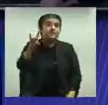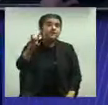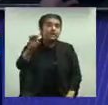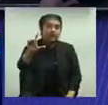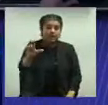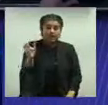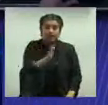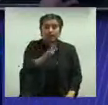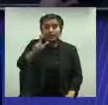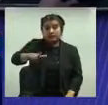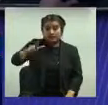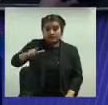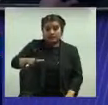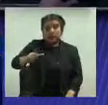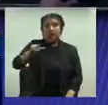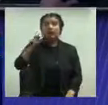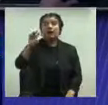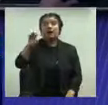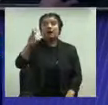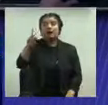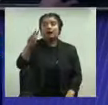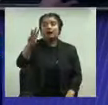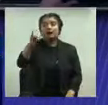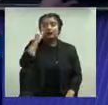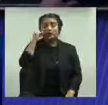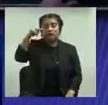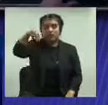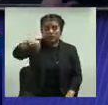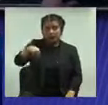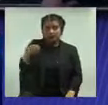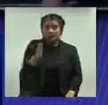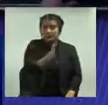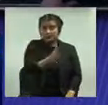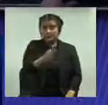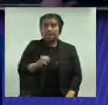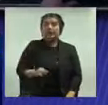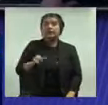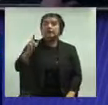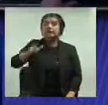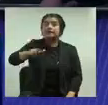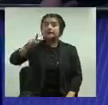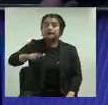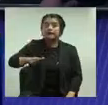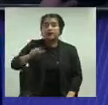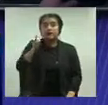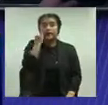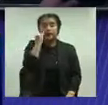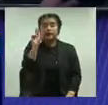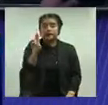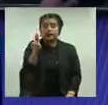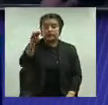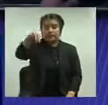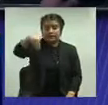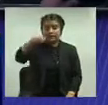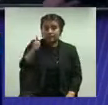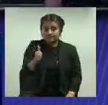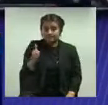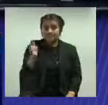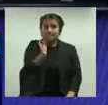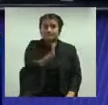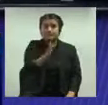Hernández. Licenciado Edwin Albino Martínez Escobar. Licenciada Irma Judith